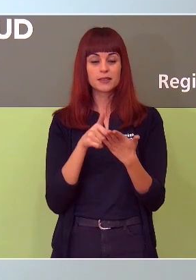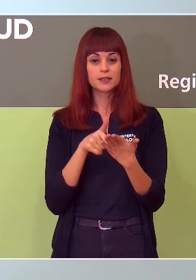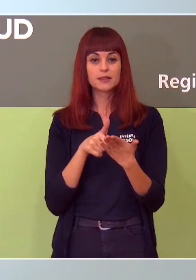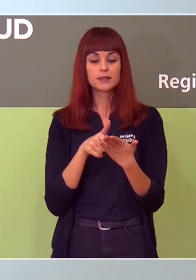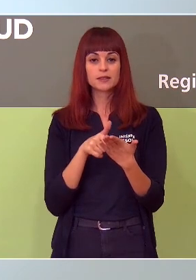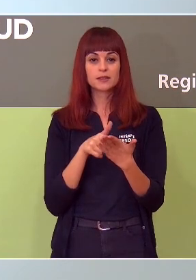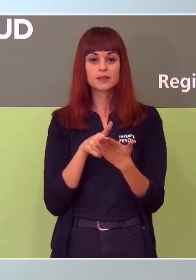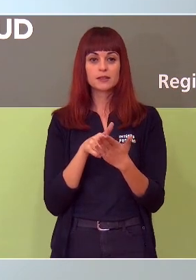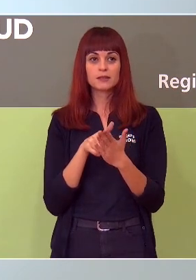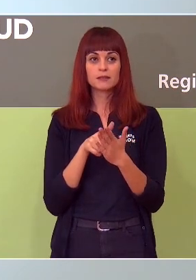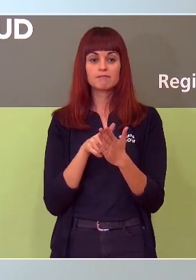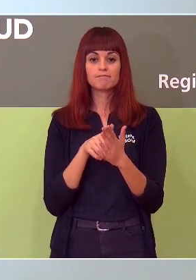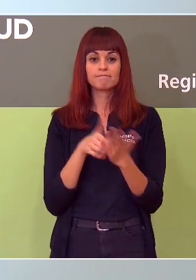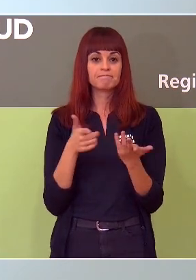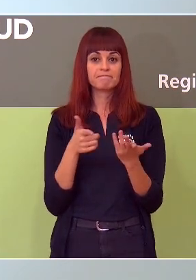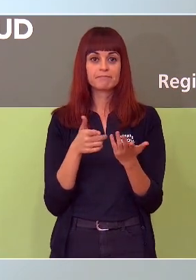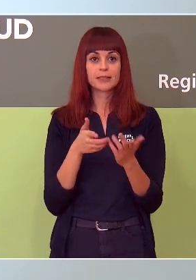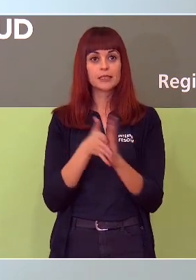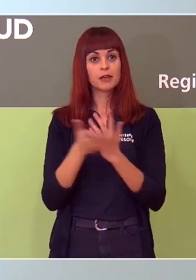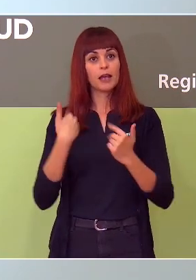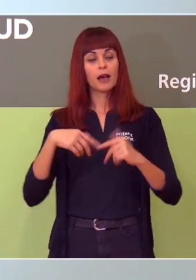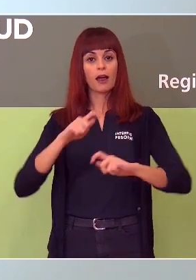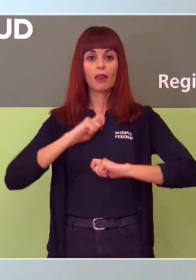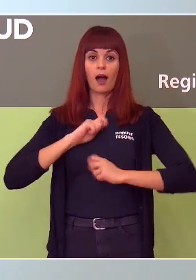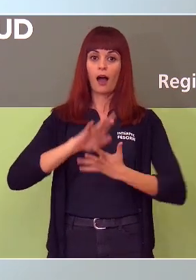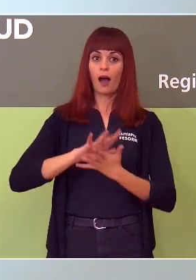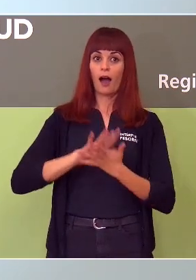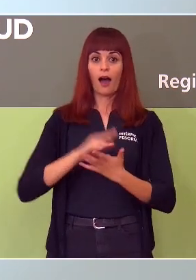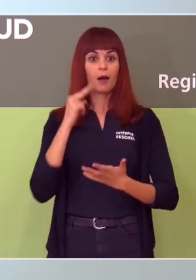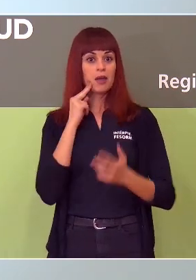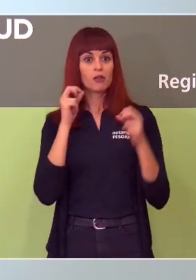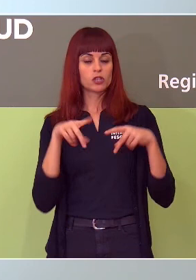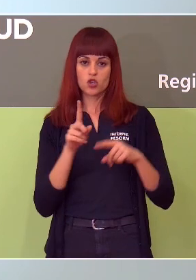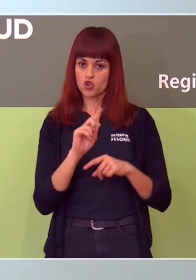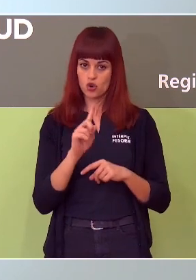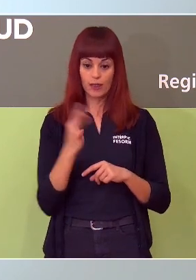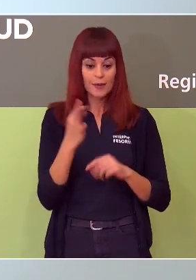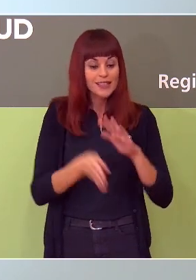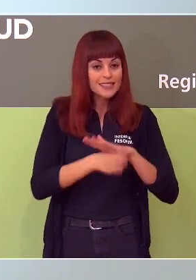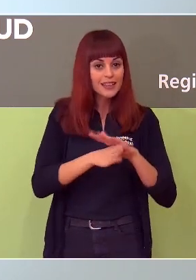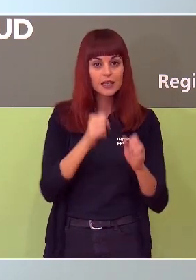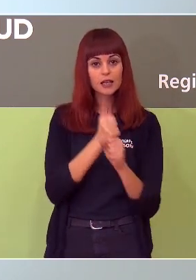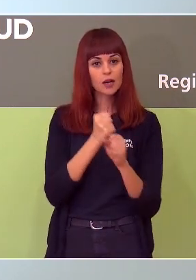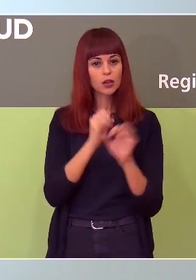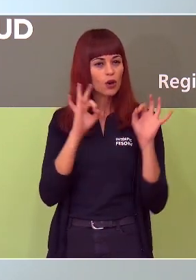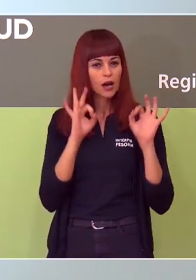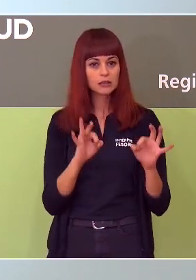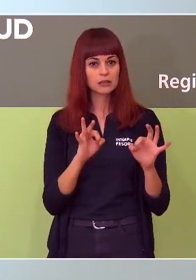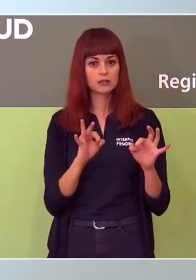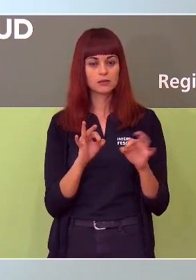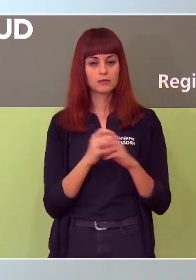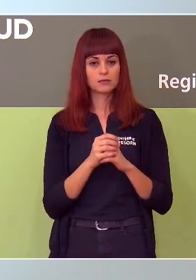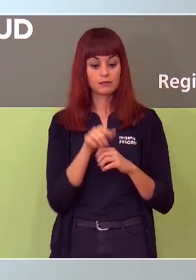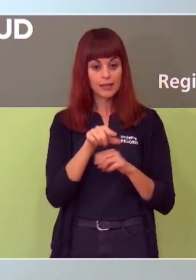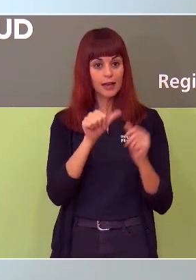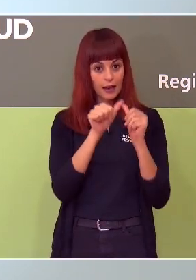les va a quitar la angustia, no les va a quitar el temor y no deben de cambiar la forma en que están trabajando, porque la forma en la que están trabajando es la forma